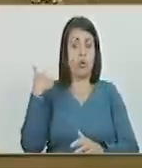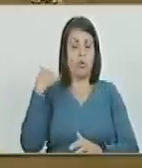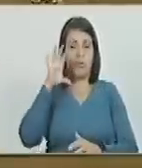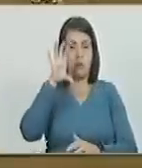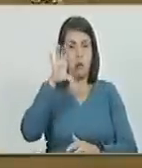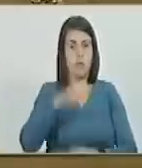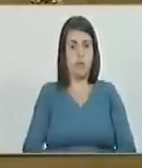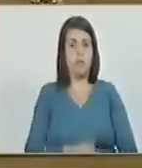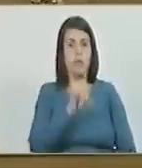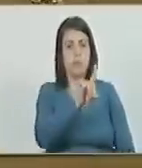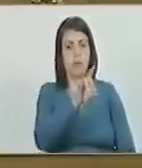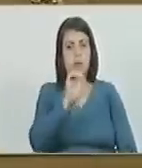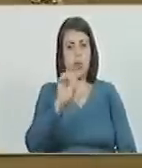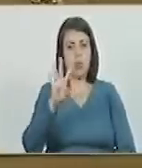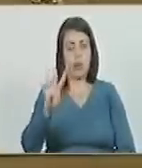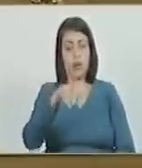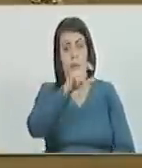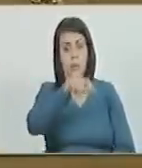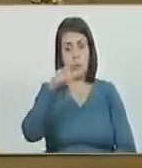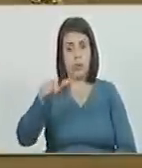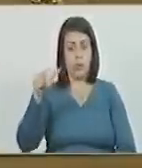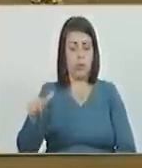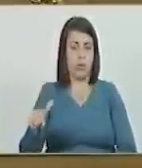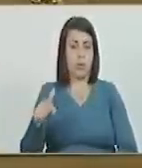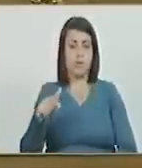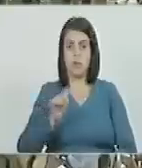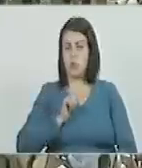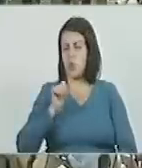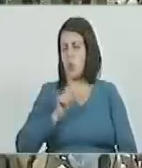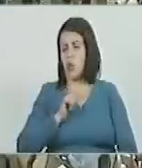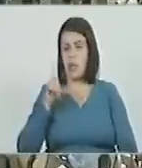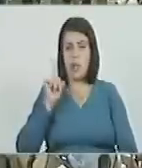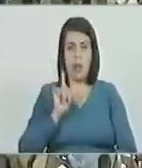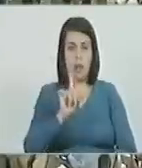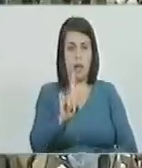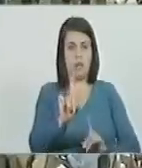país 104 venezolanos, que cualquiera que salga